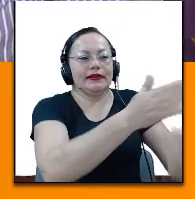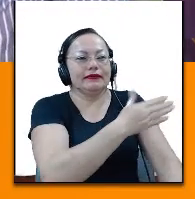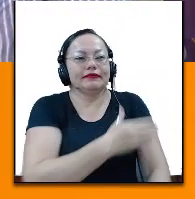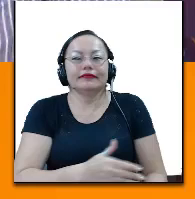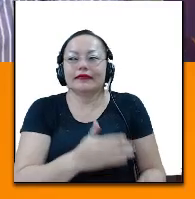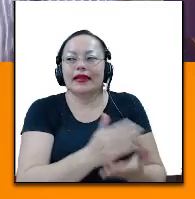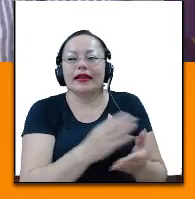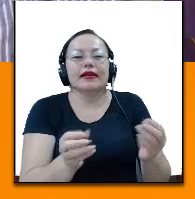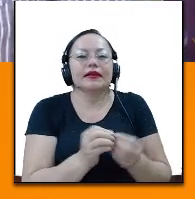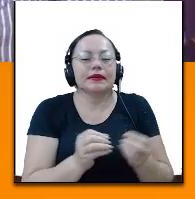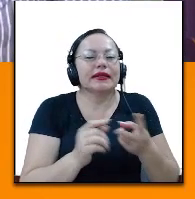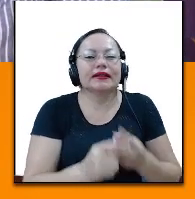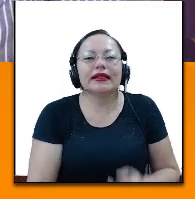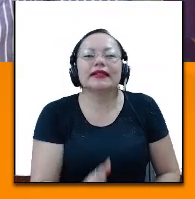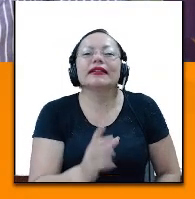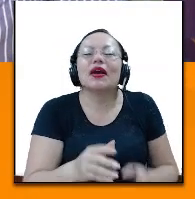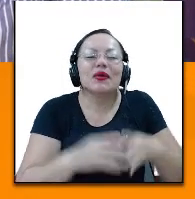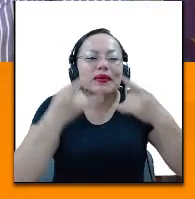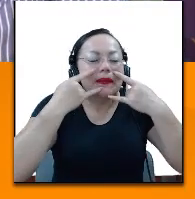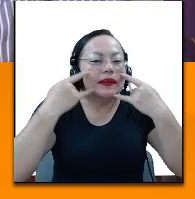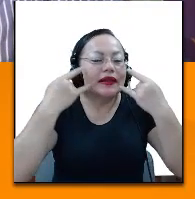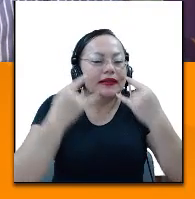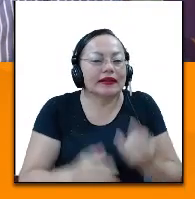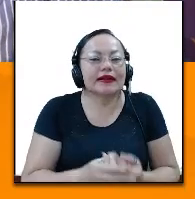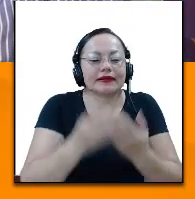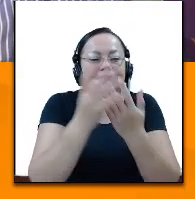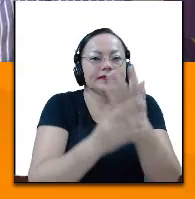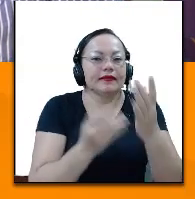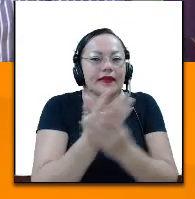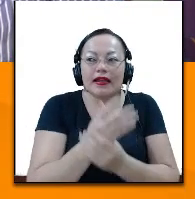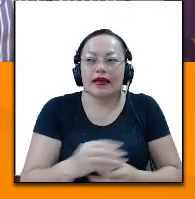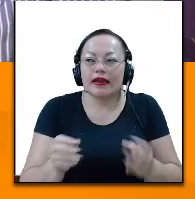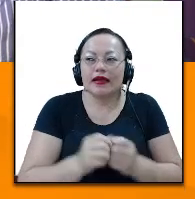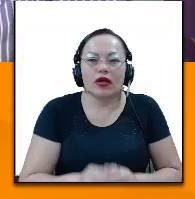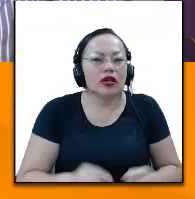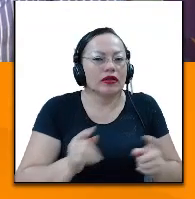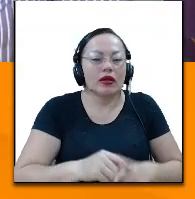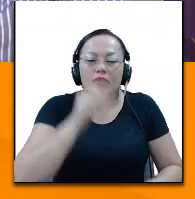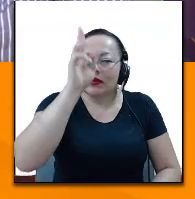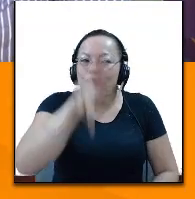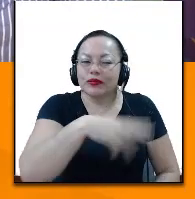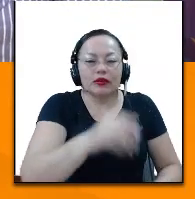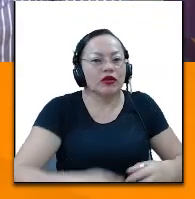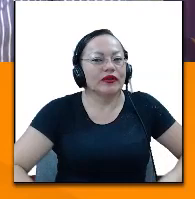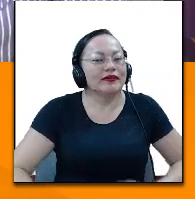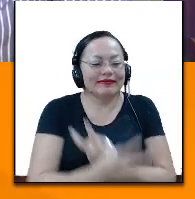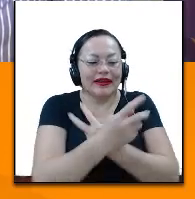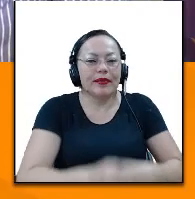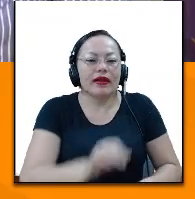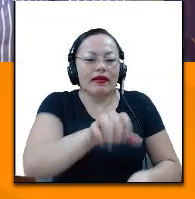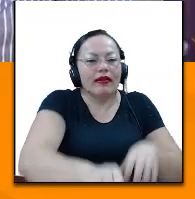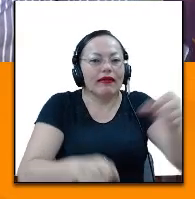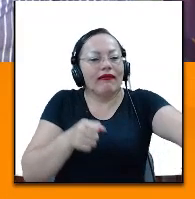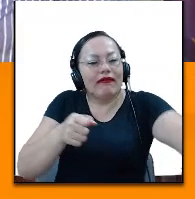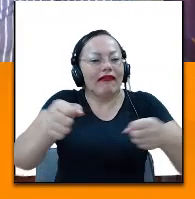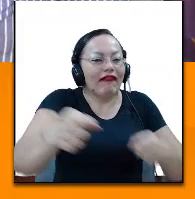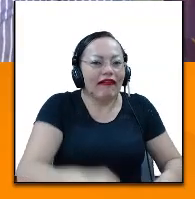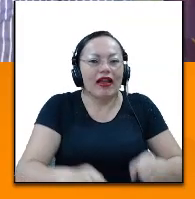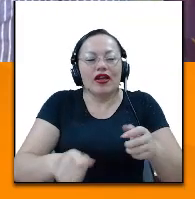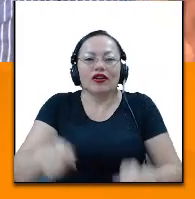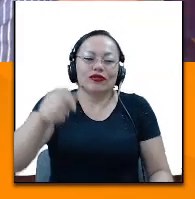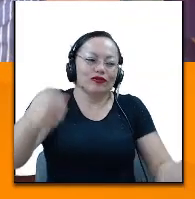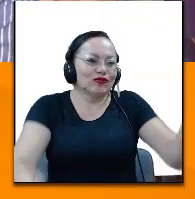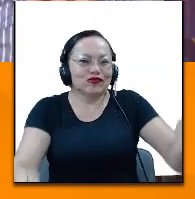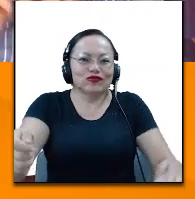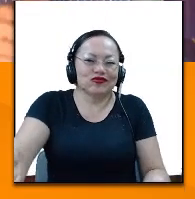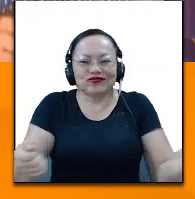distancia, claro. El tapabocas y no utilizar nada de los parques, ni el pasamanos, ni nada de estas cosas. Nada de estas cosas